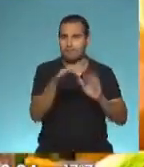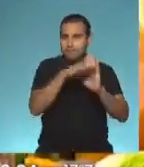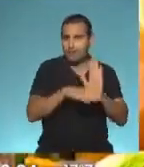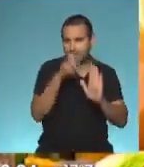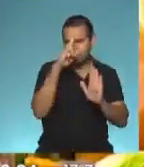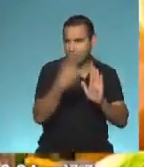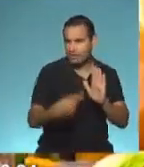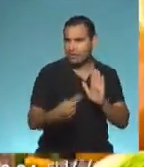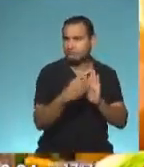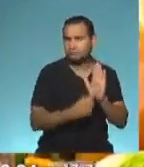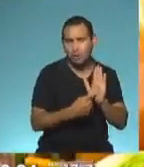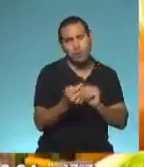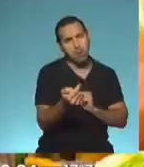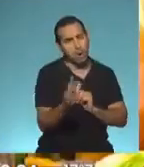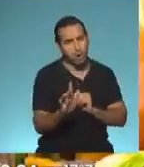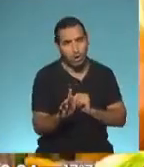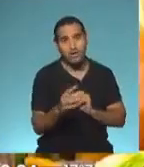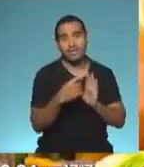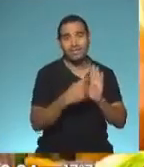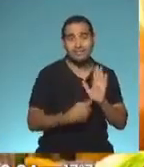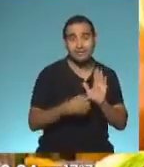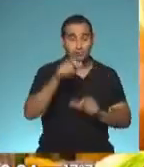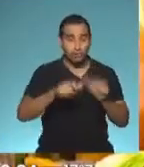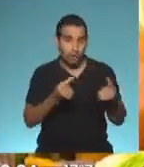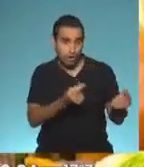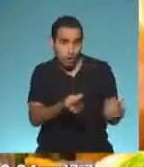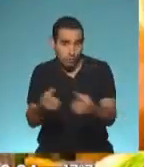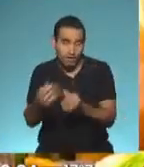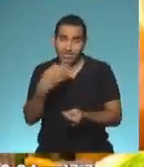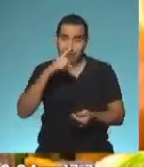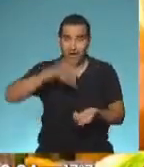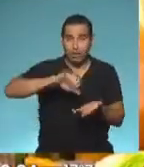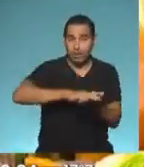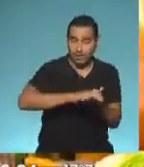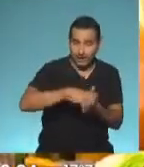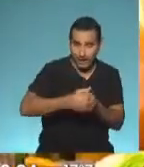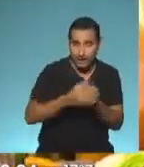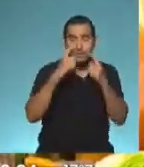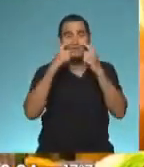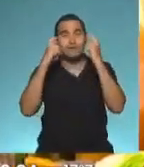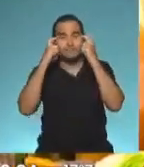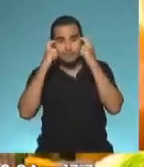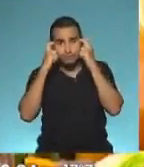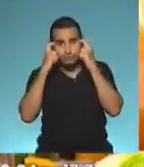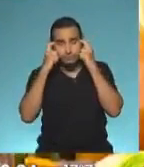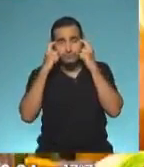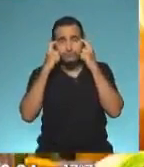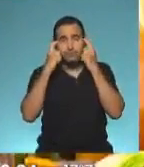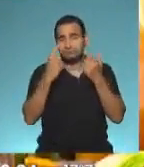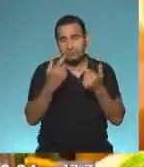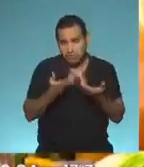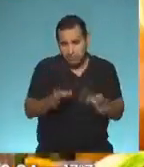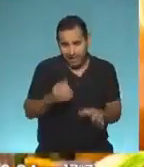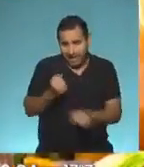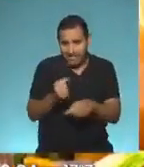tenemos que respetar no son muchas por ejemplo los compradores usar alcohol en gel usar los barbijos barbijo lo típico que